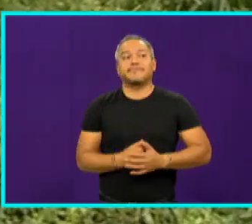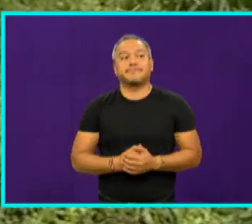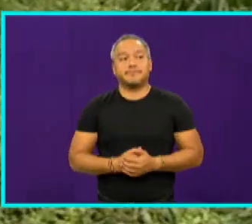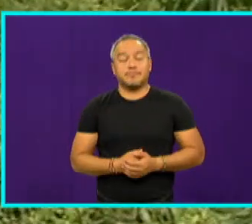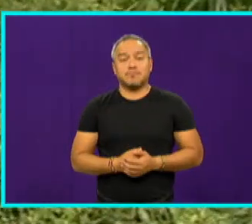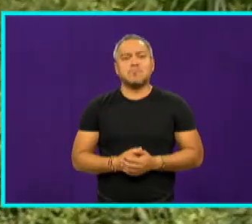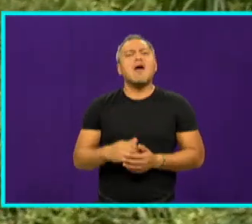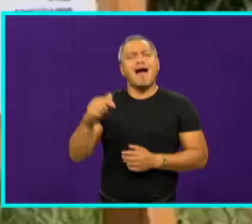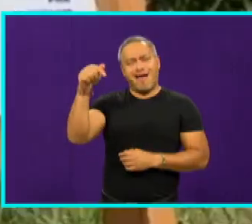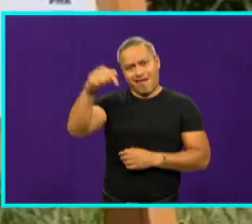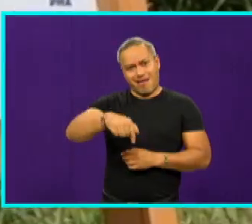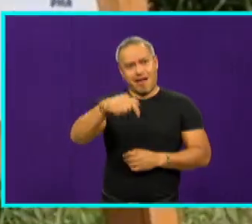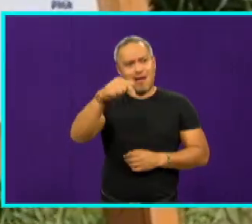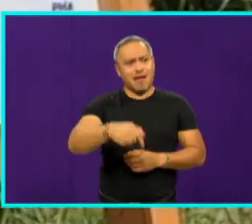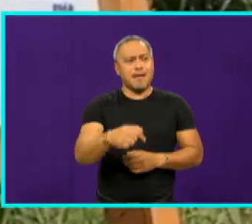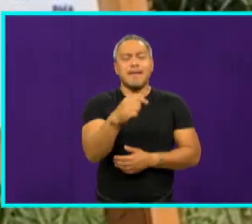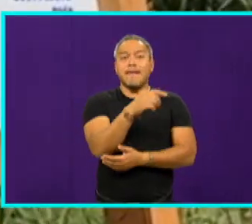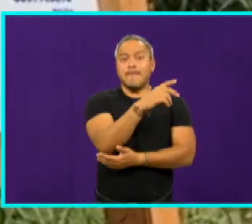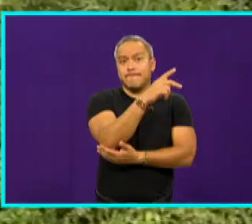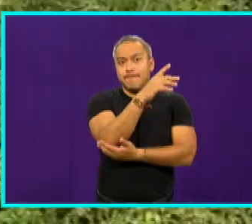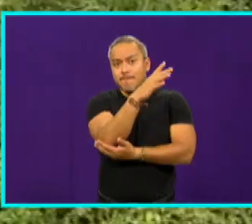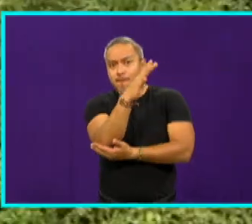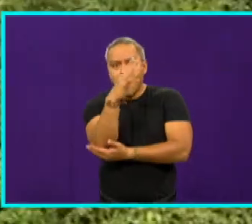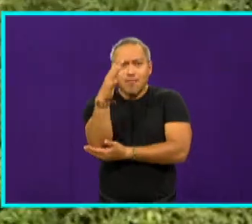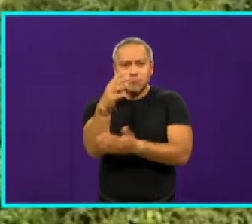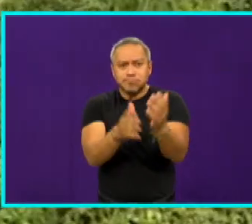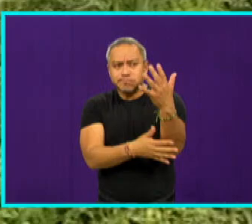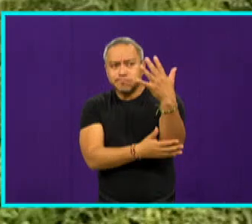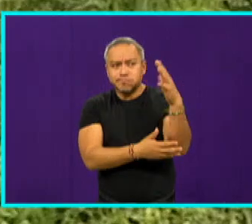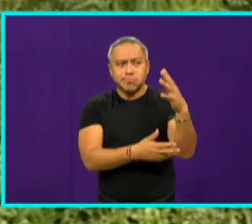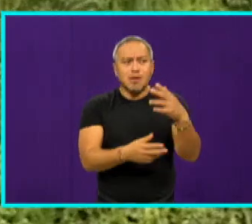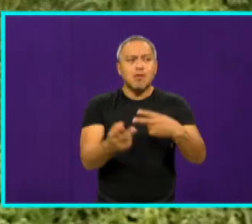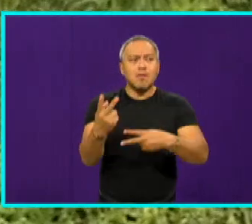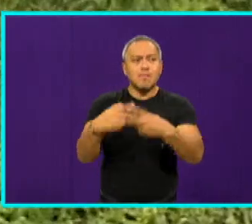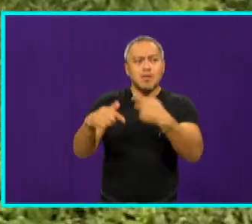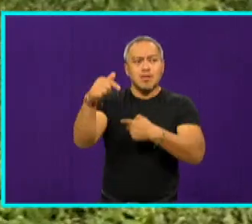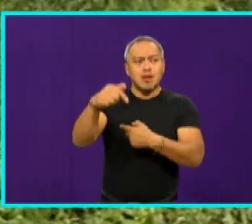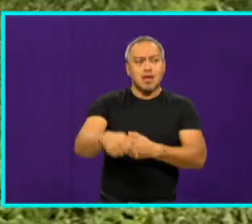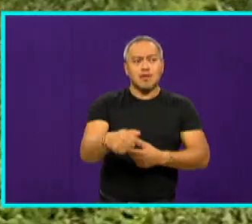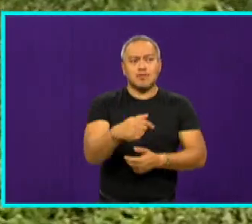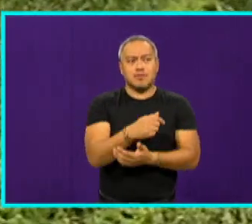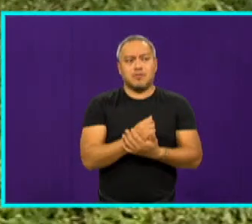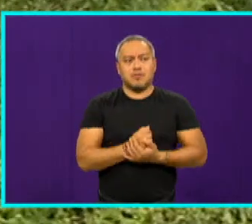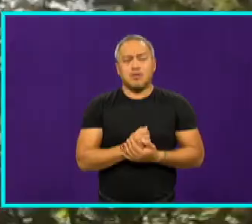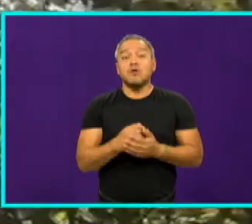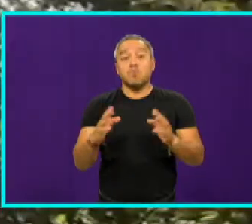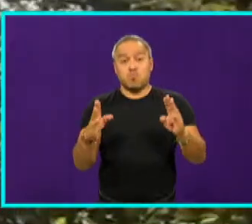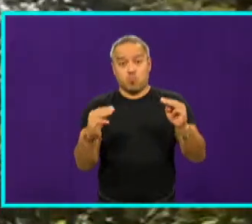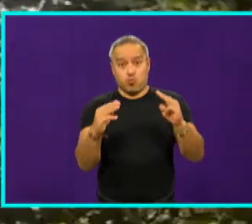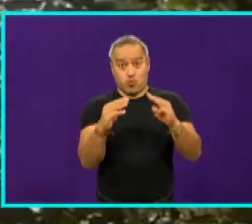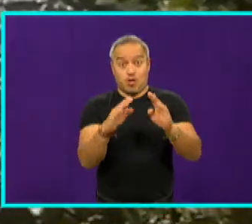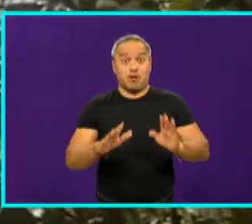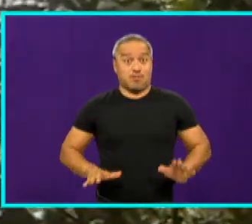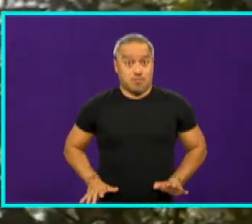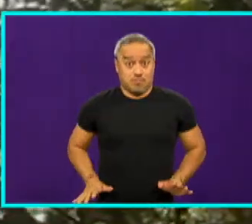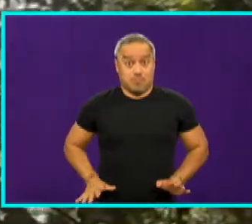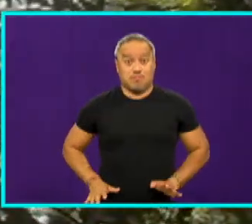El Cerro de la Galaxia es un pulmón para Jalapa que protege el bosque mesófilo de montaña.